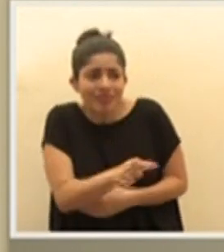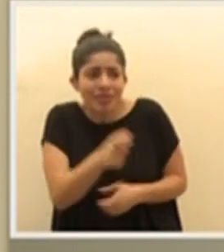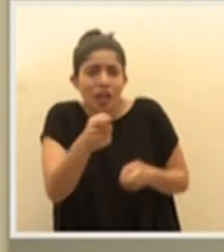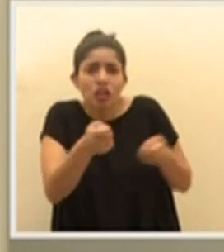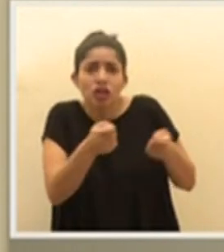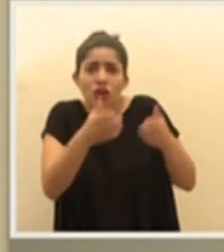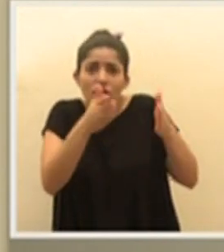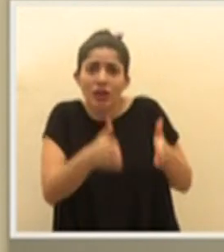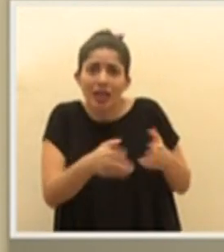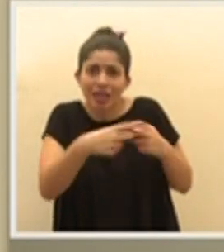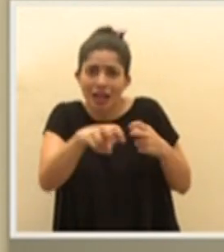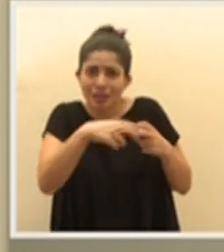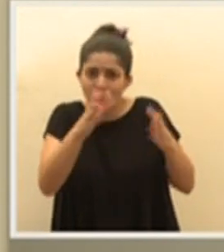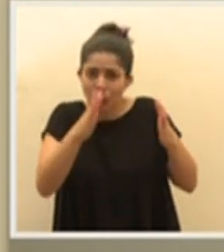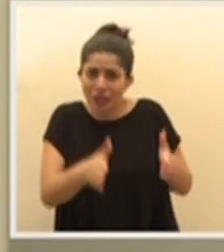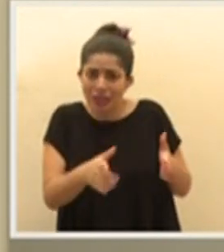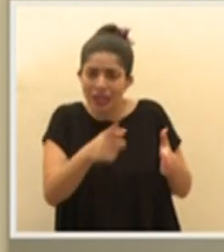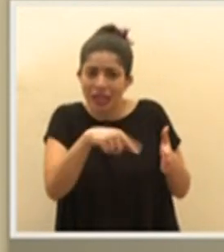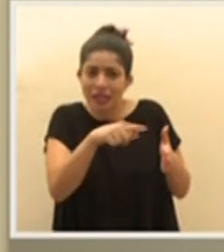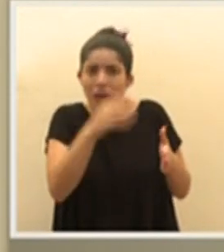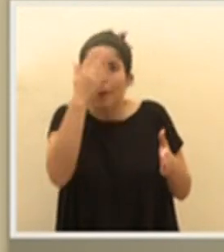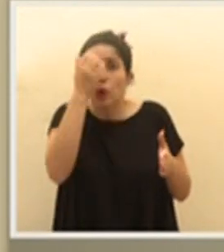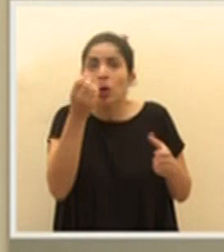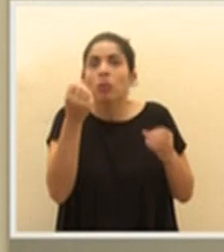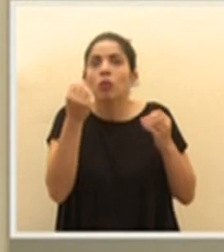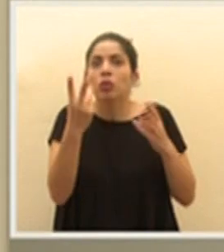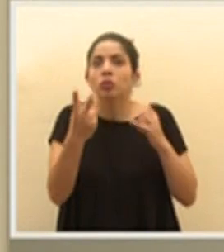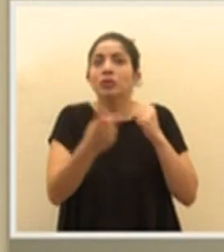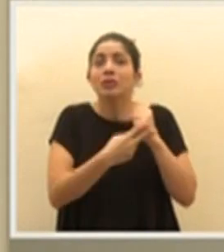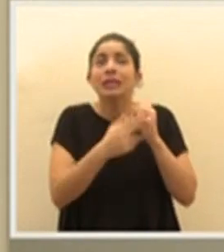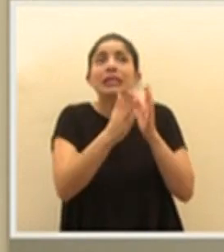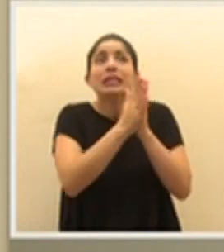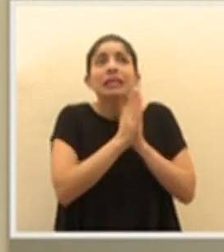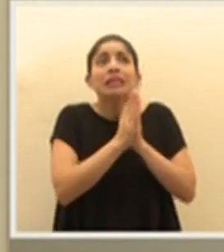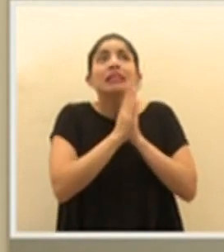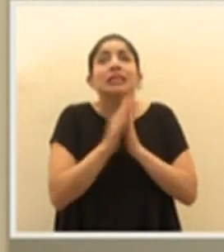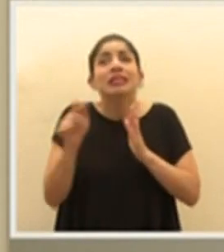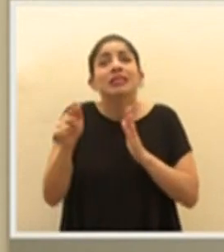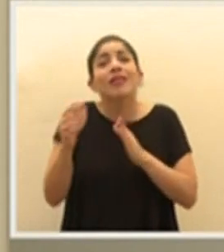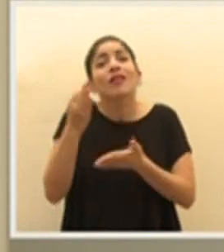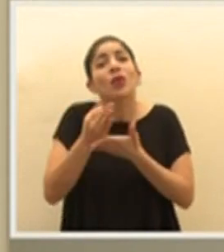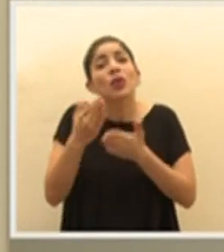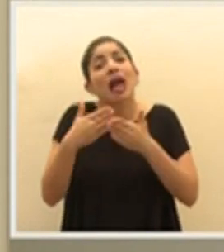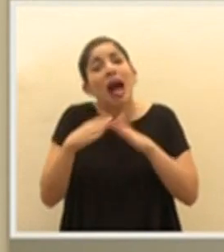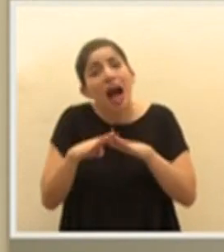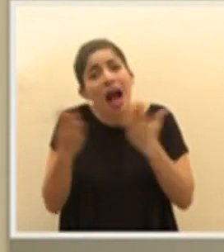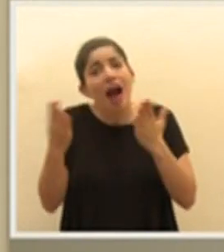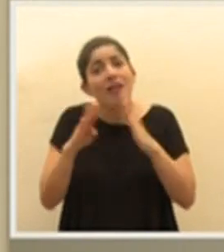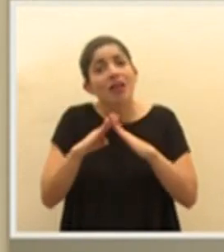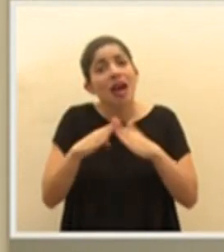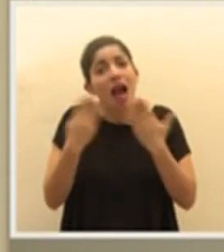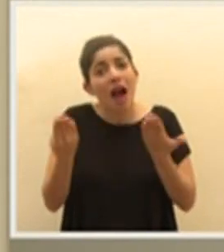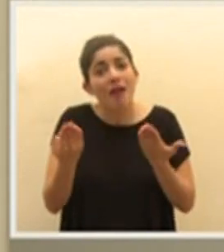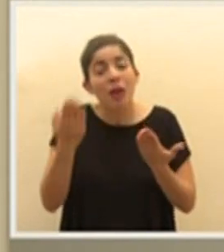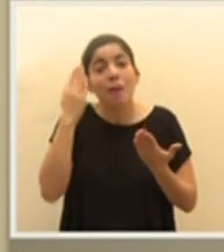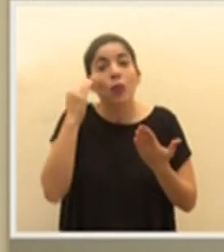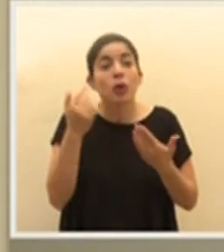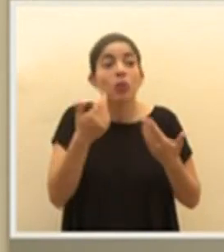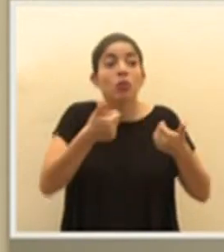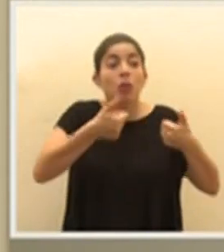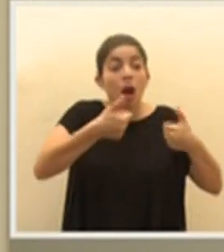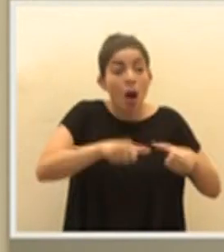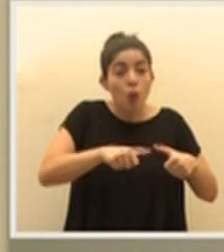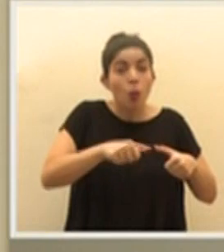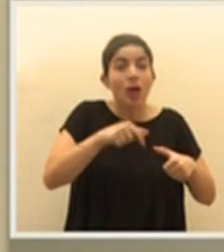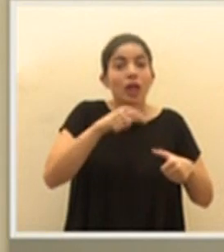transportistas, quienes han en reiteradas ocasiones pedido que se abran las fronteras después de un acuerdo